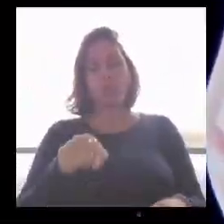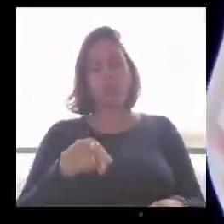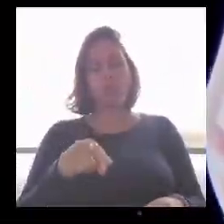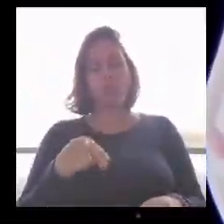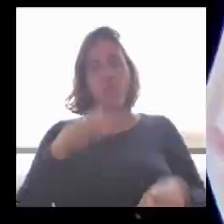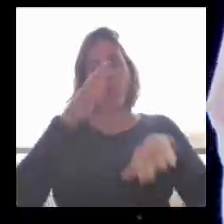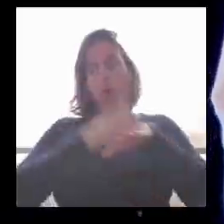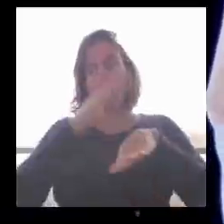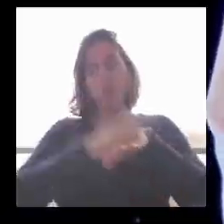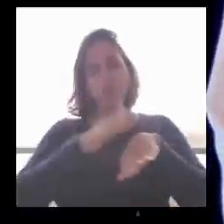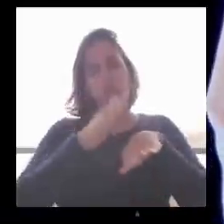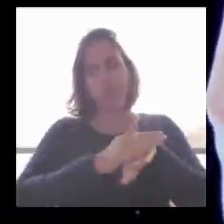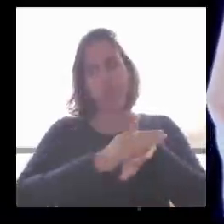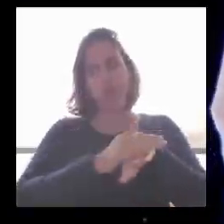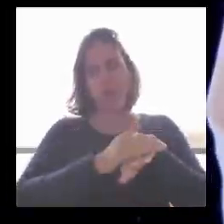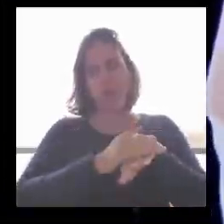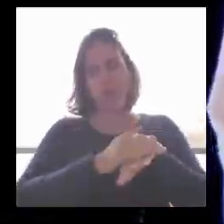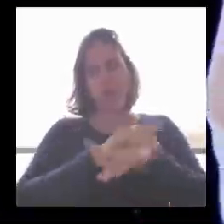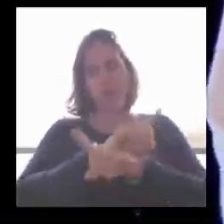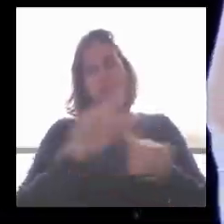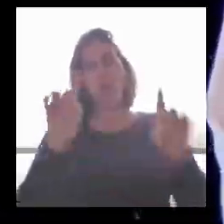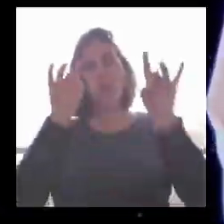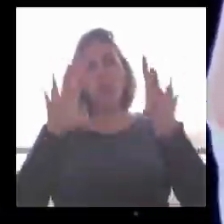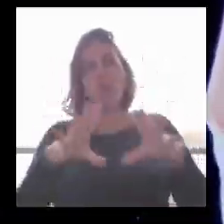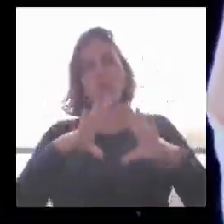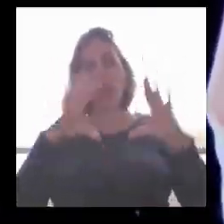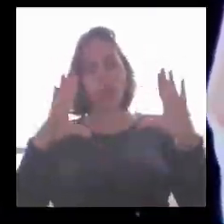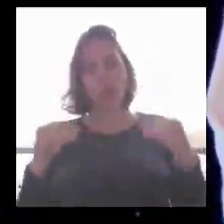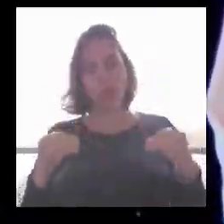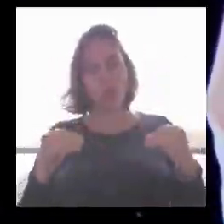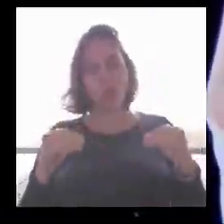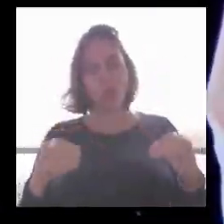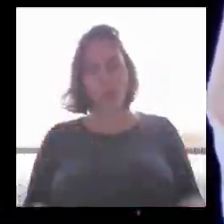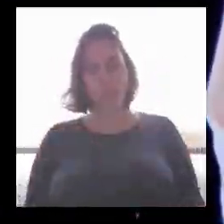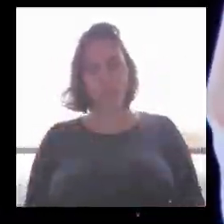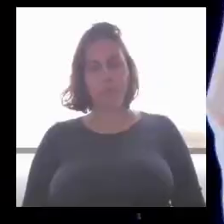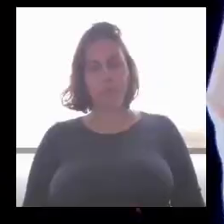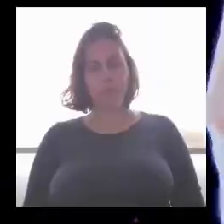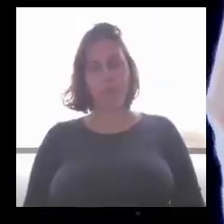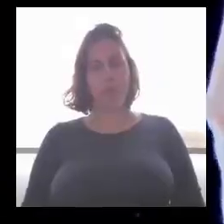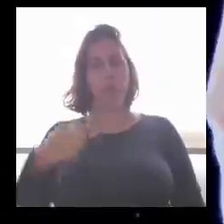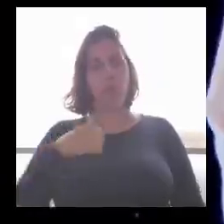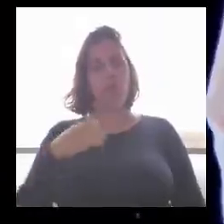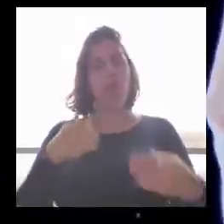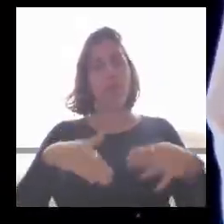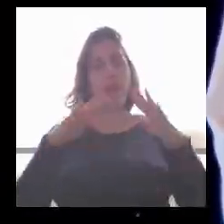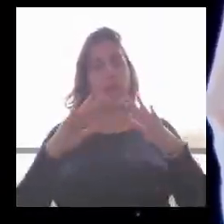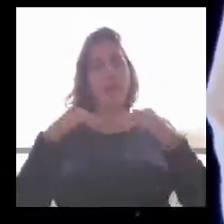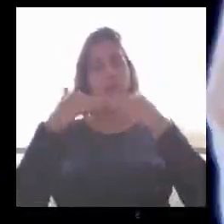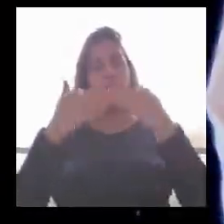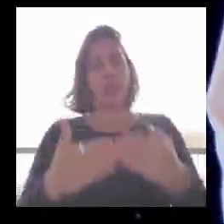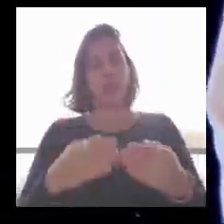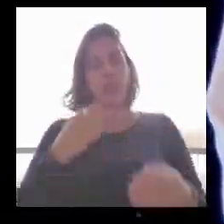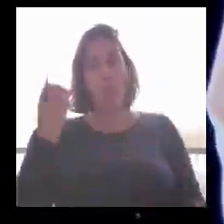responsabilidad no solo de la escuela. Y acá me voy a adelantar capaz a tu segunda pregunta. ¿Un minuto me